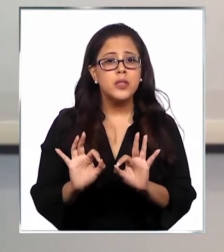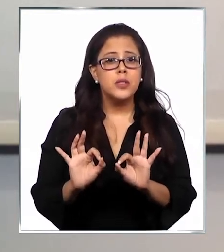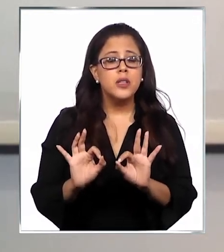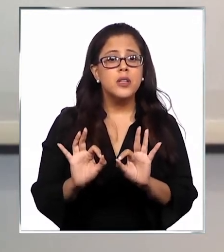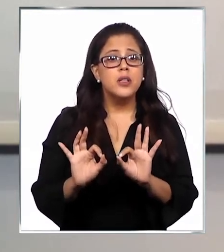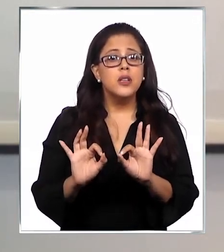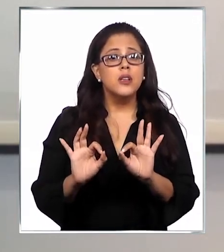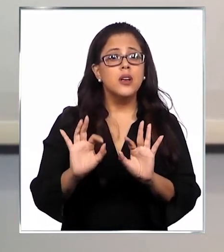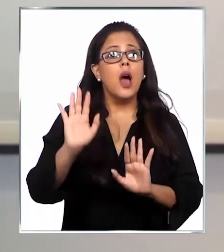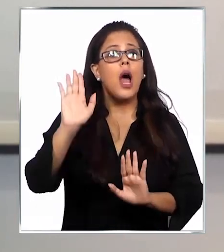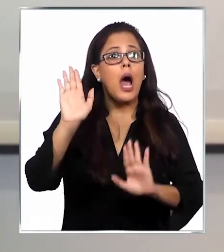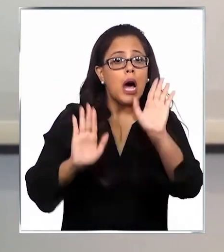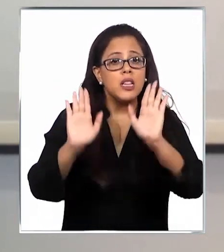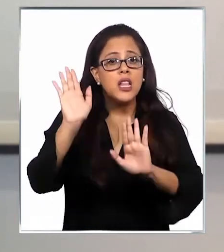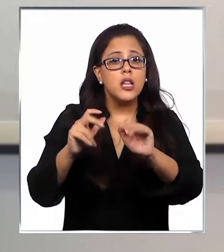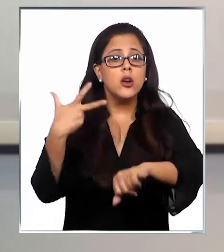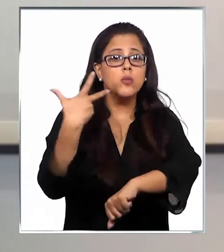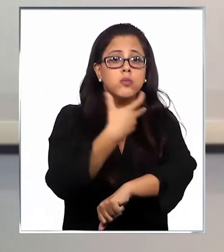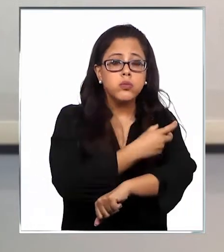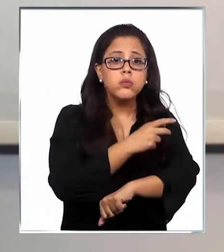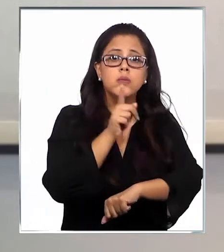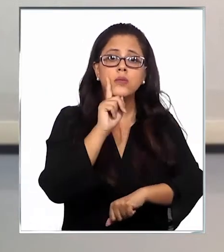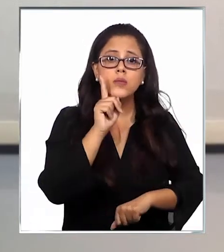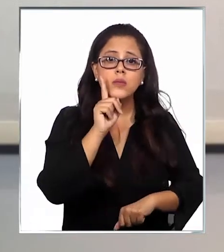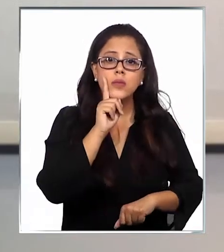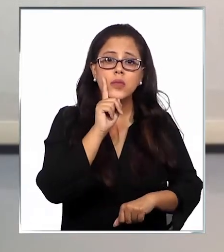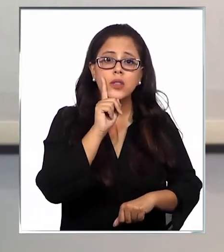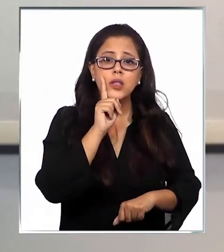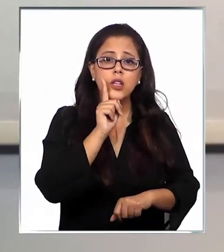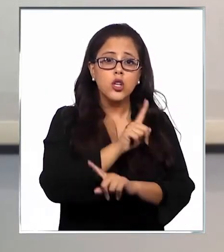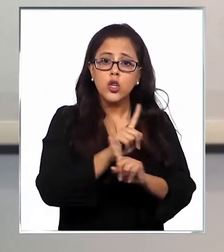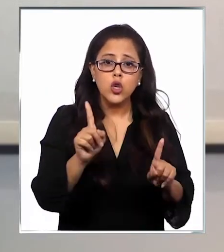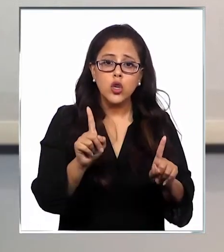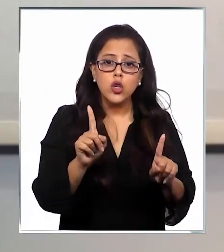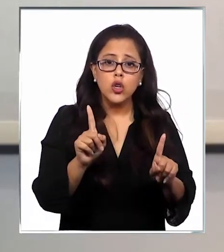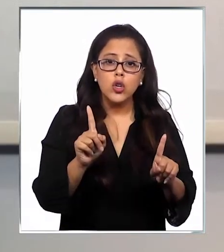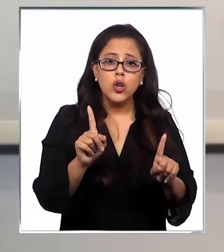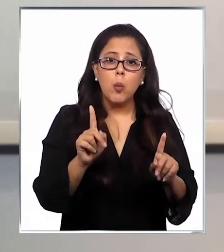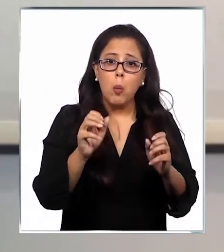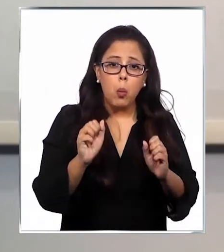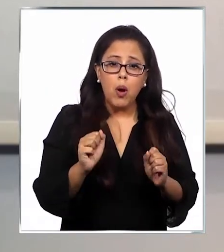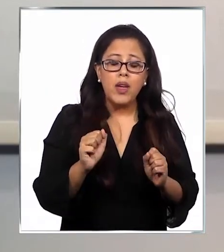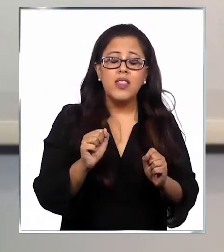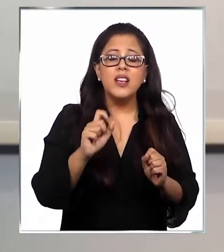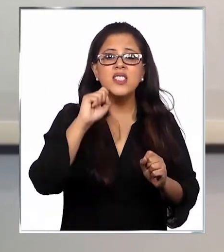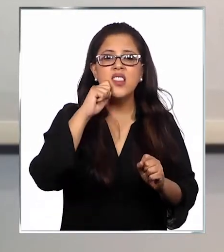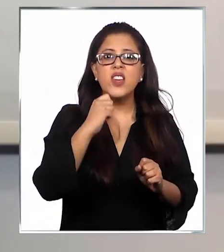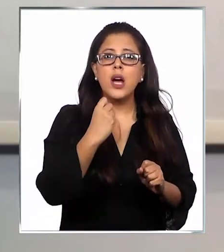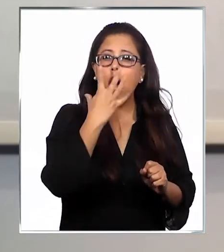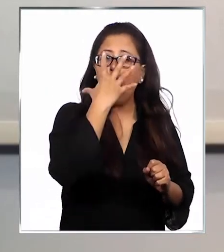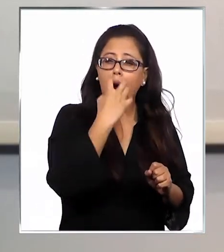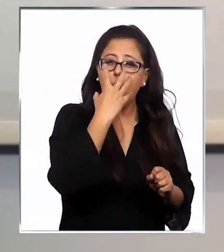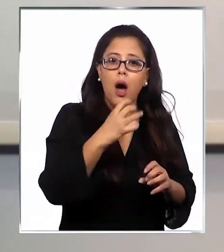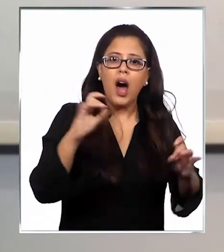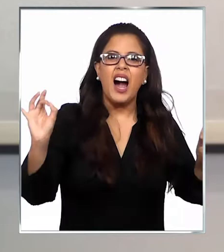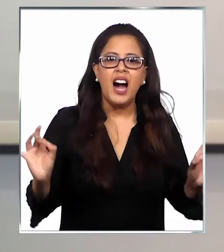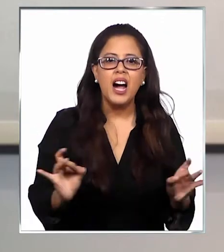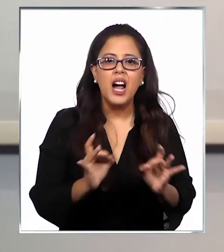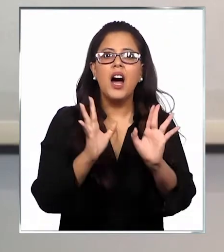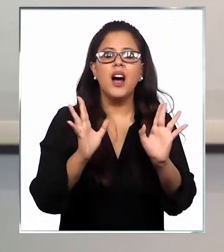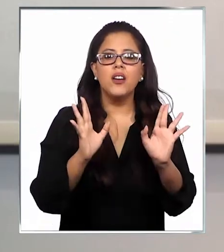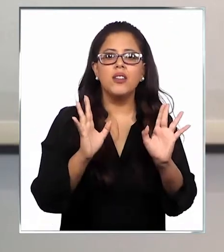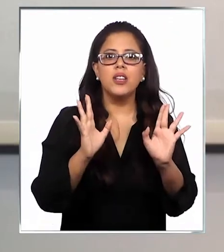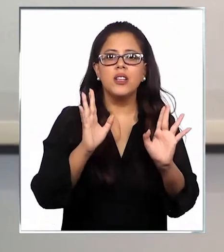para vacunarse. ¿Y quiénes son esas personas? Son quienes han tenido alguna reacción alérgica grave. ¿Qué significa una reacción alérgica grave? Una